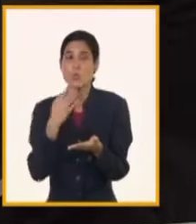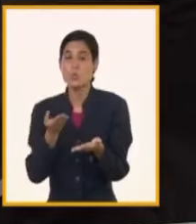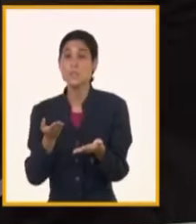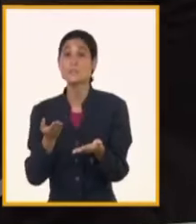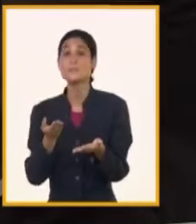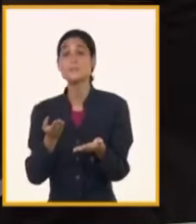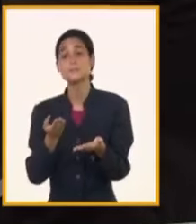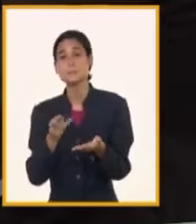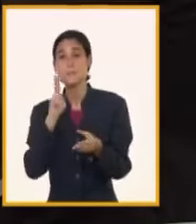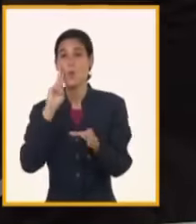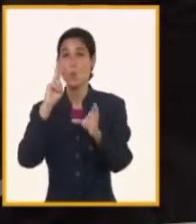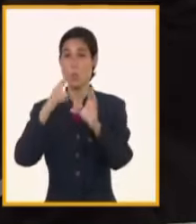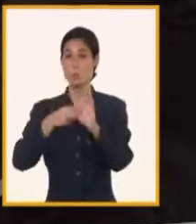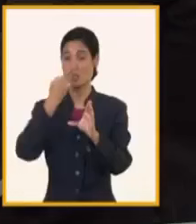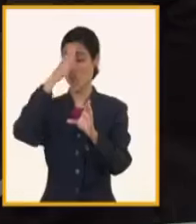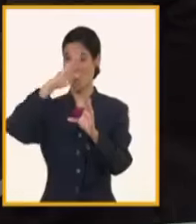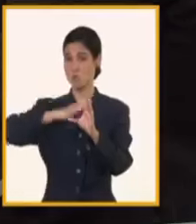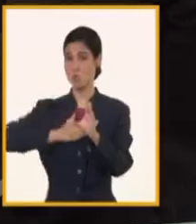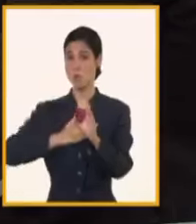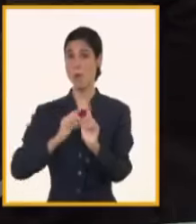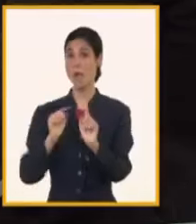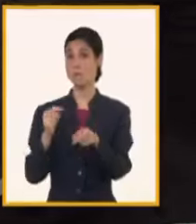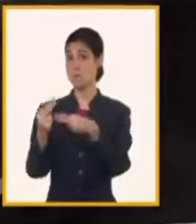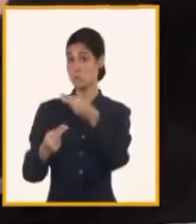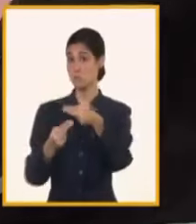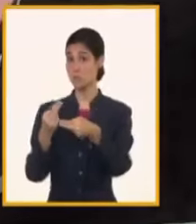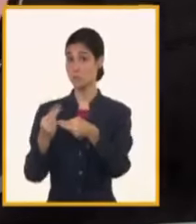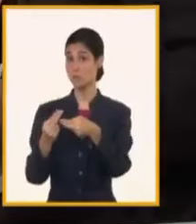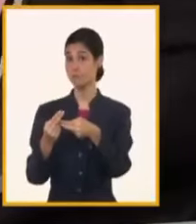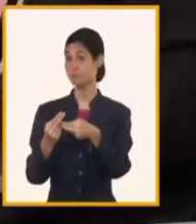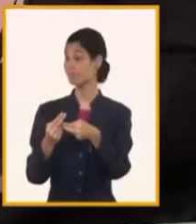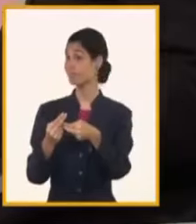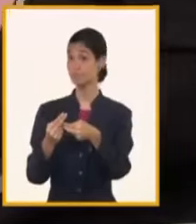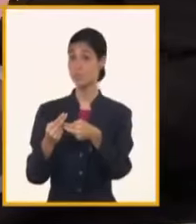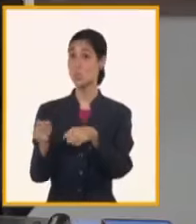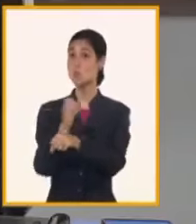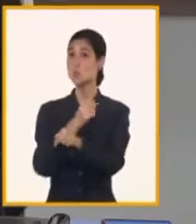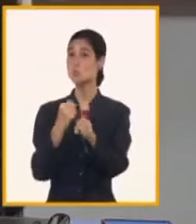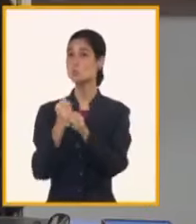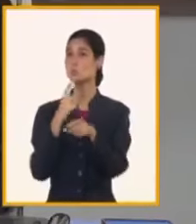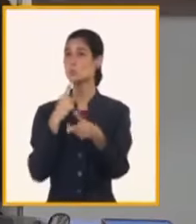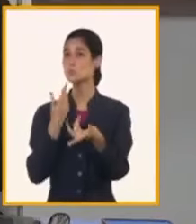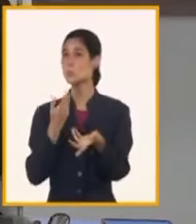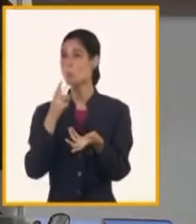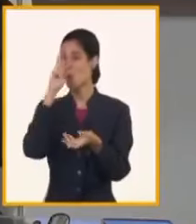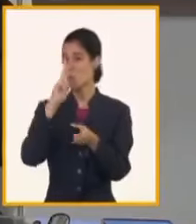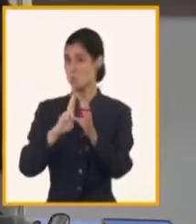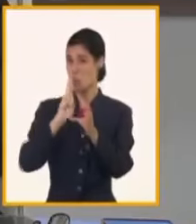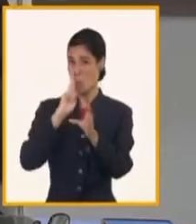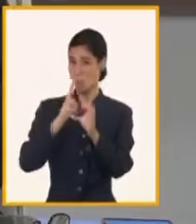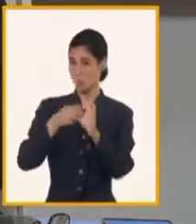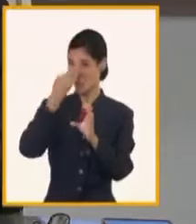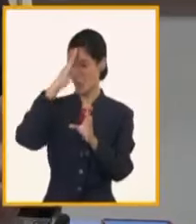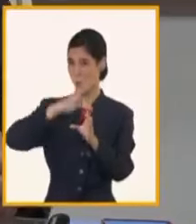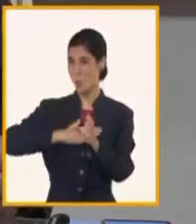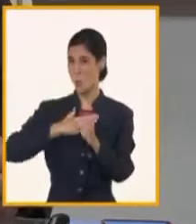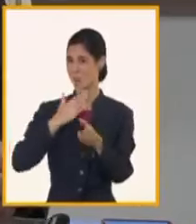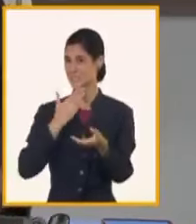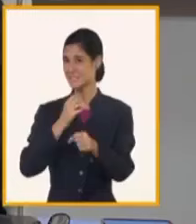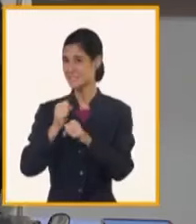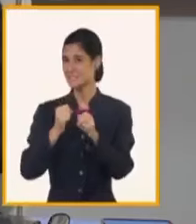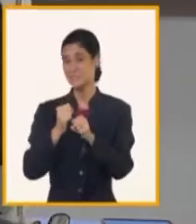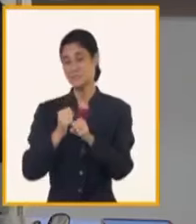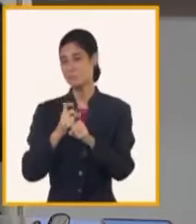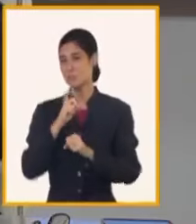combustible nacional exact no no no hay un tema en la generación distribuida se diseñó en su